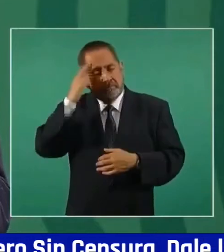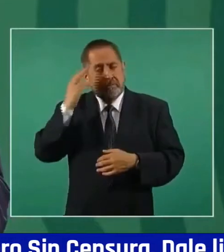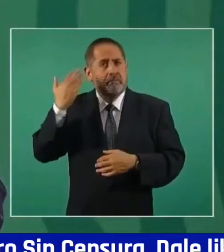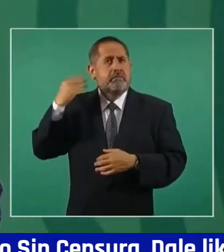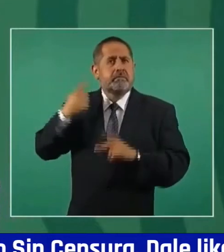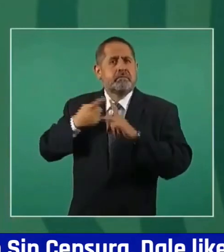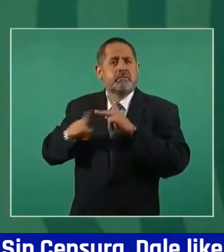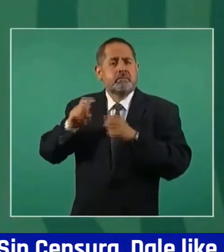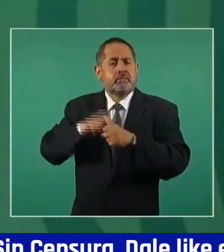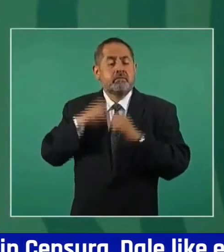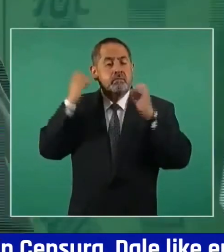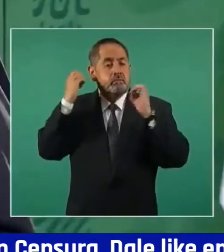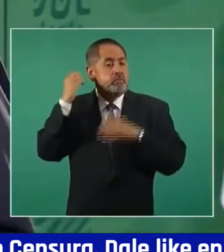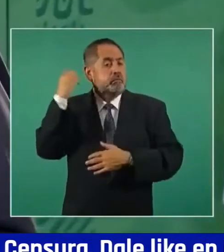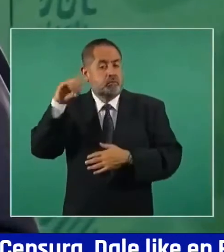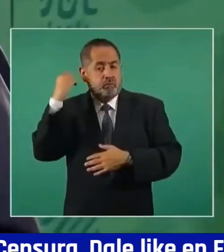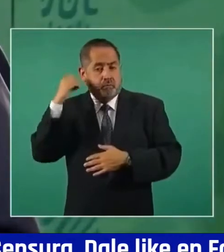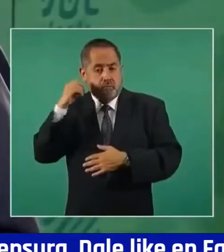Oaxaca,